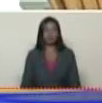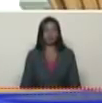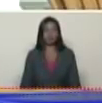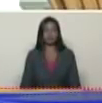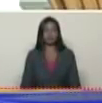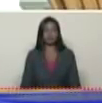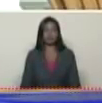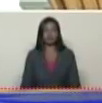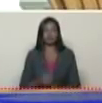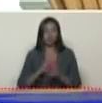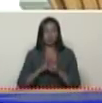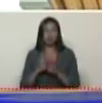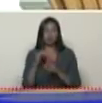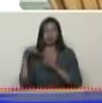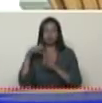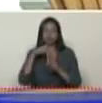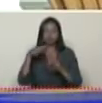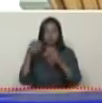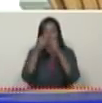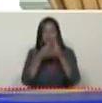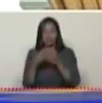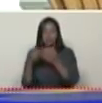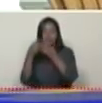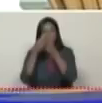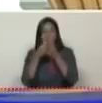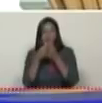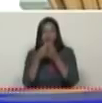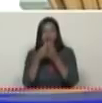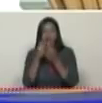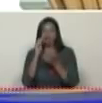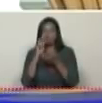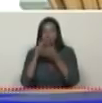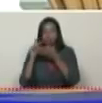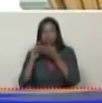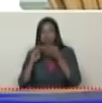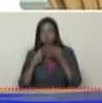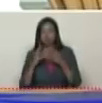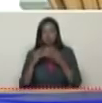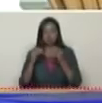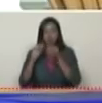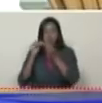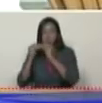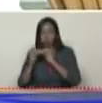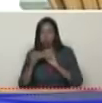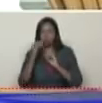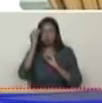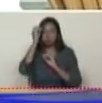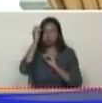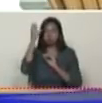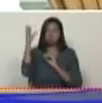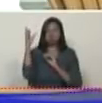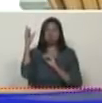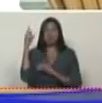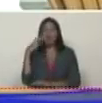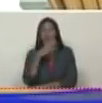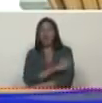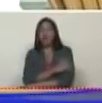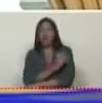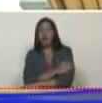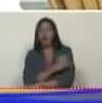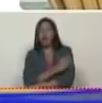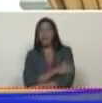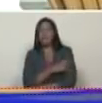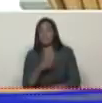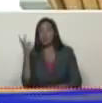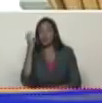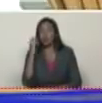Porque la persecución financiera diseñada por la oposición venezolana, por la oposición golpista.